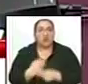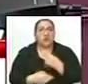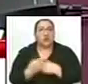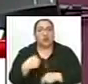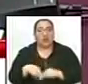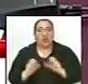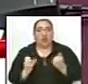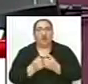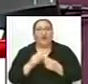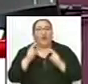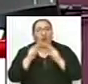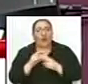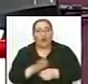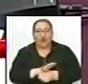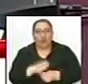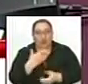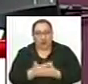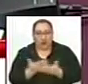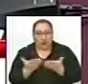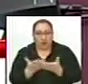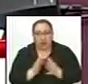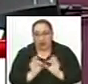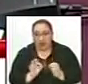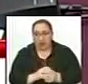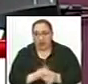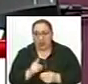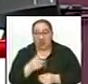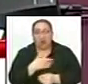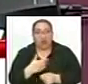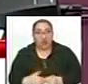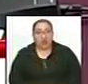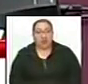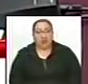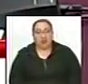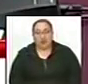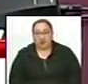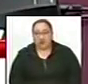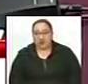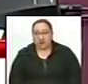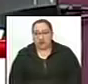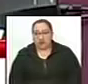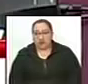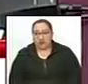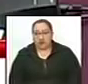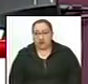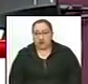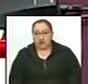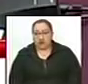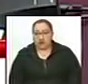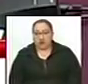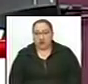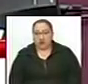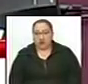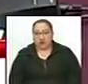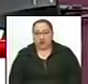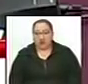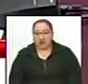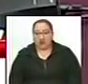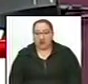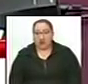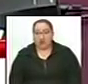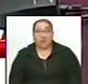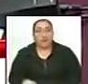asunto a comisiones por no encontrarse suficientemente estudiado. Dice, el presidente concederá un máximo de 3 minutos para plantearla y de inmediato